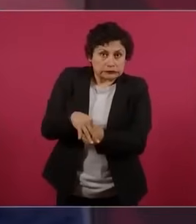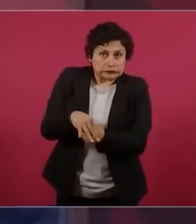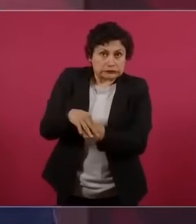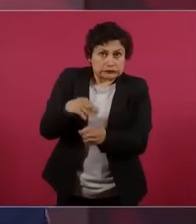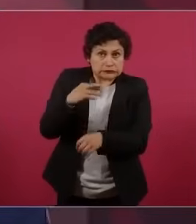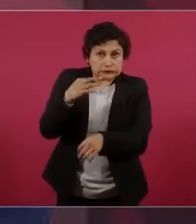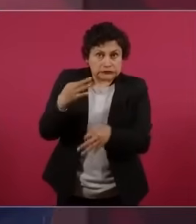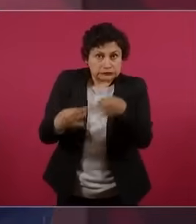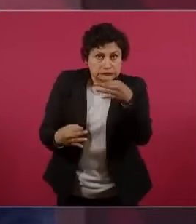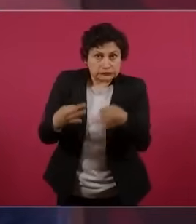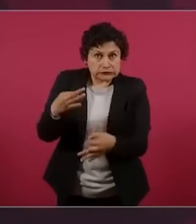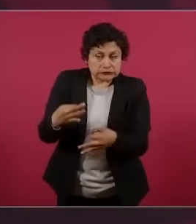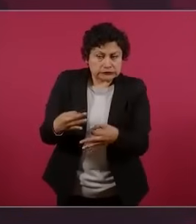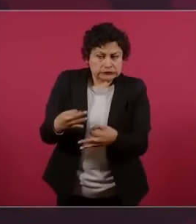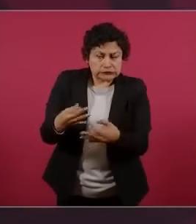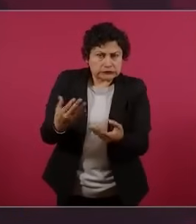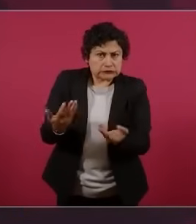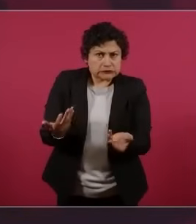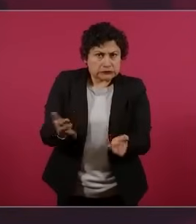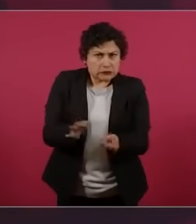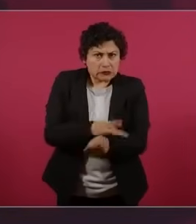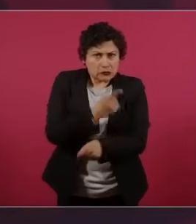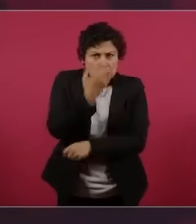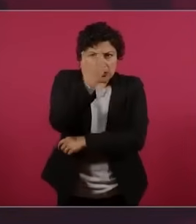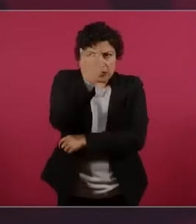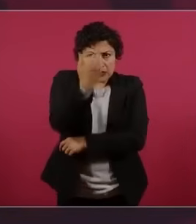¿Qué tenía que hacer